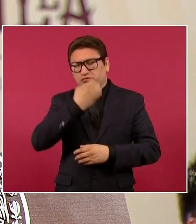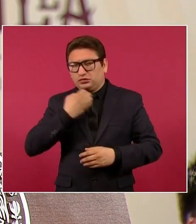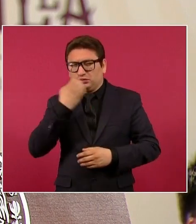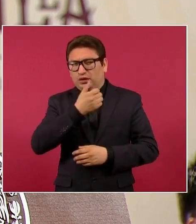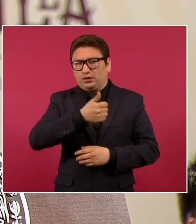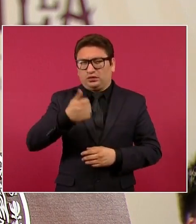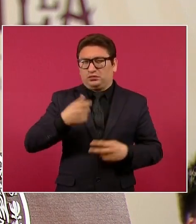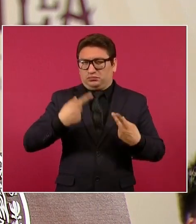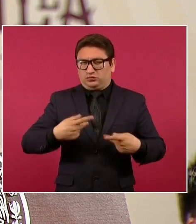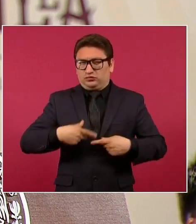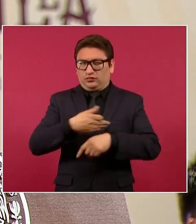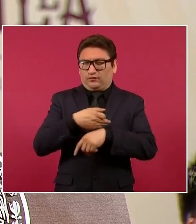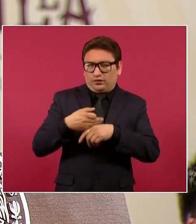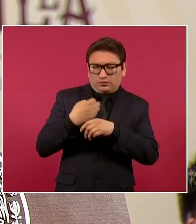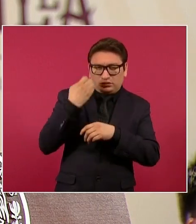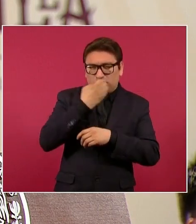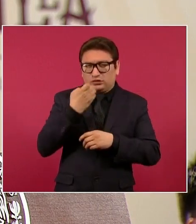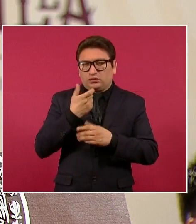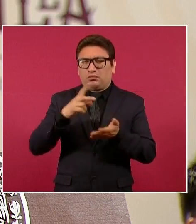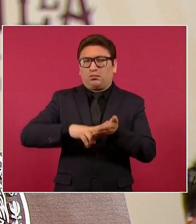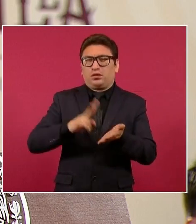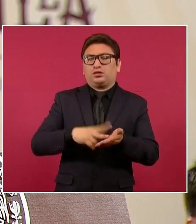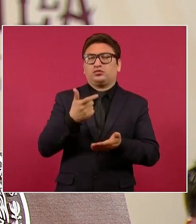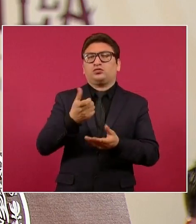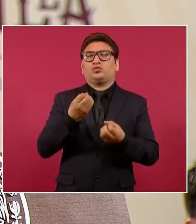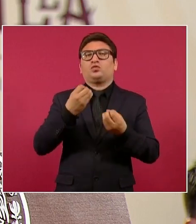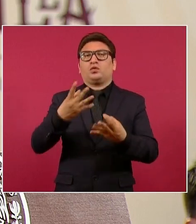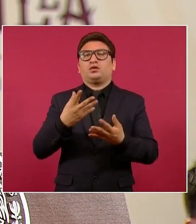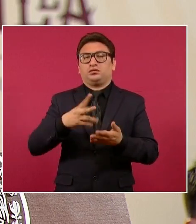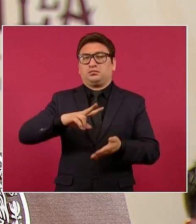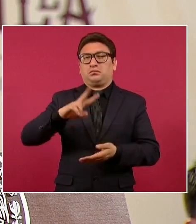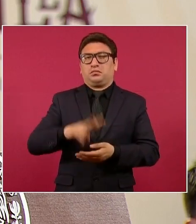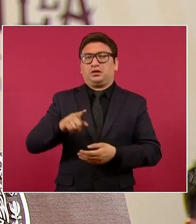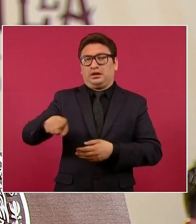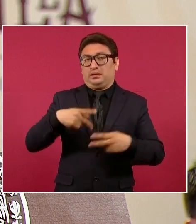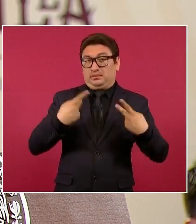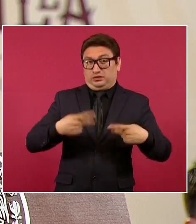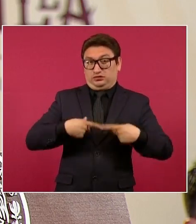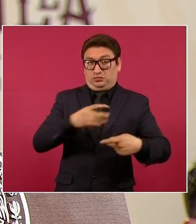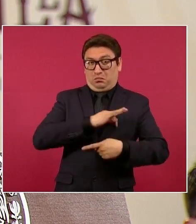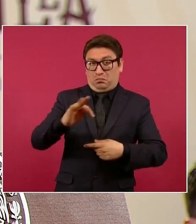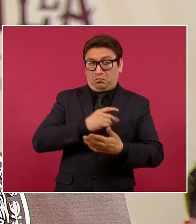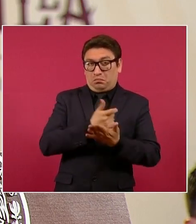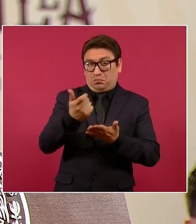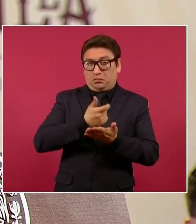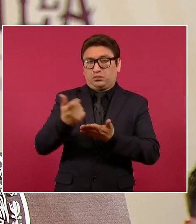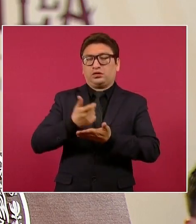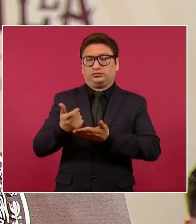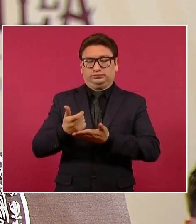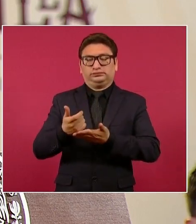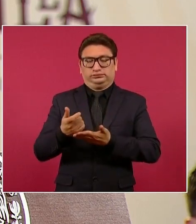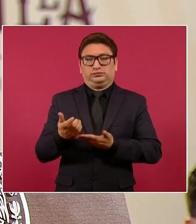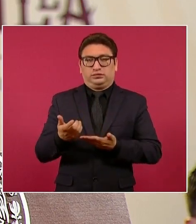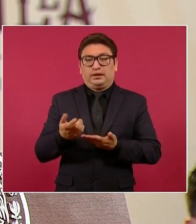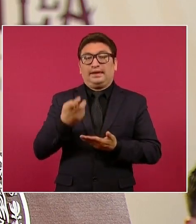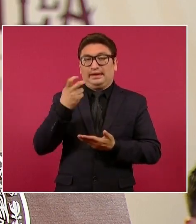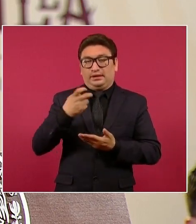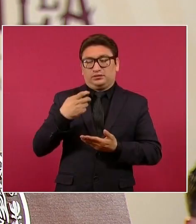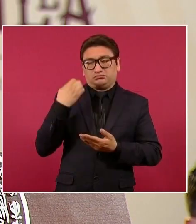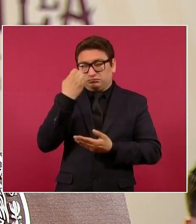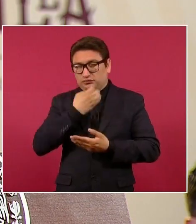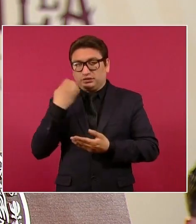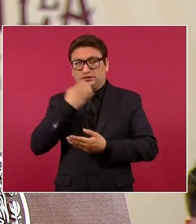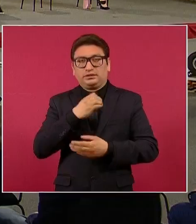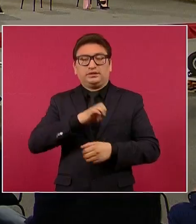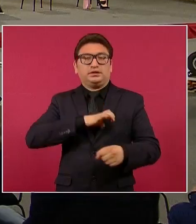económicos para determinar el valor real de lo que puede pagar el acreditado. Lo estamos trabajando ahorita